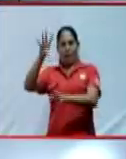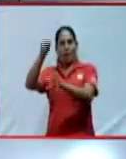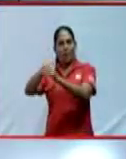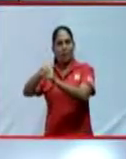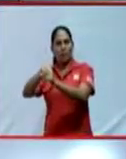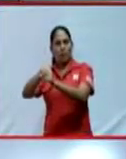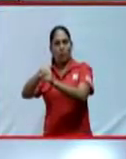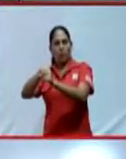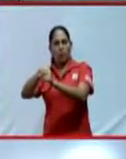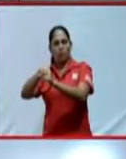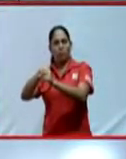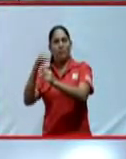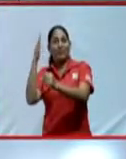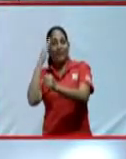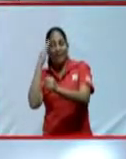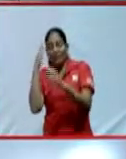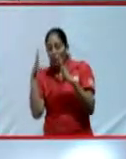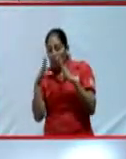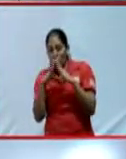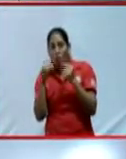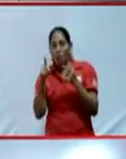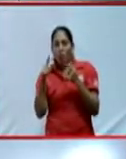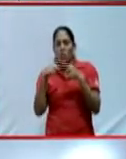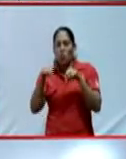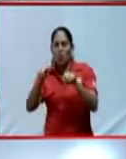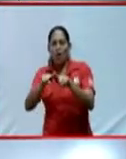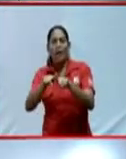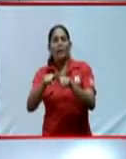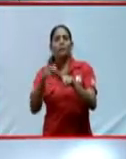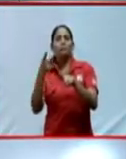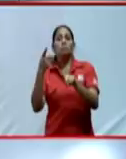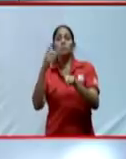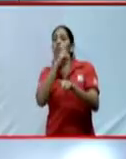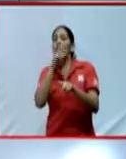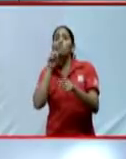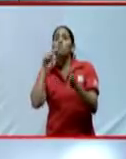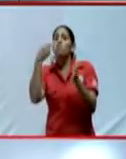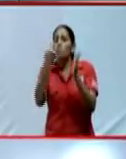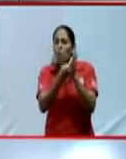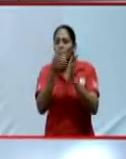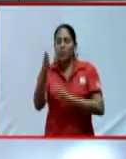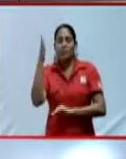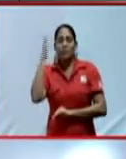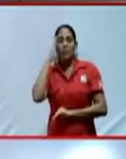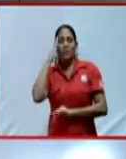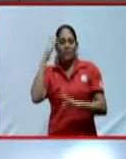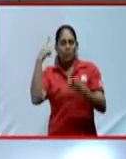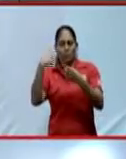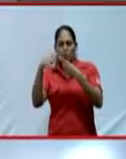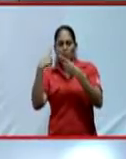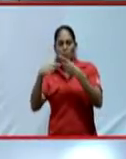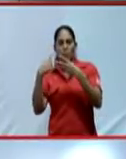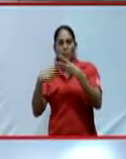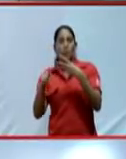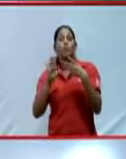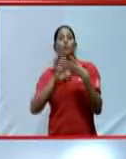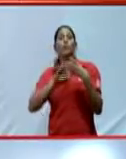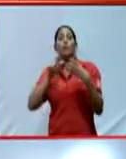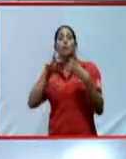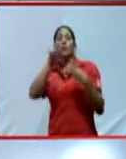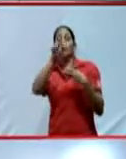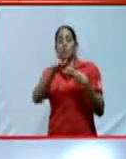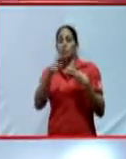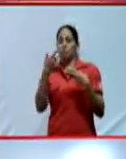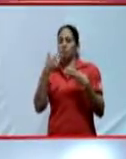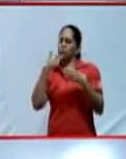y cuyos relatos realmente, y se lo dice un calvo, nos pone los pelos de